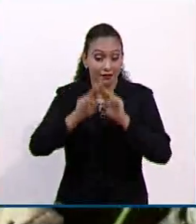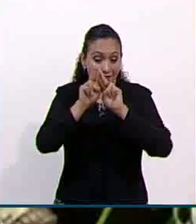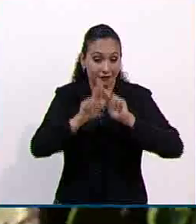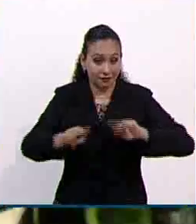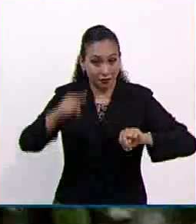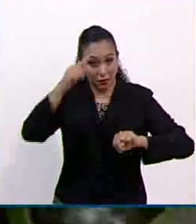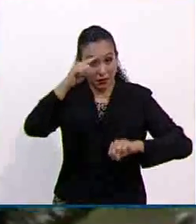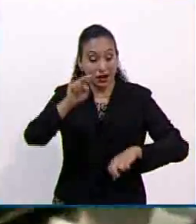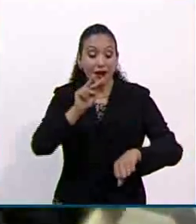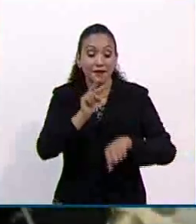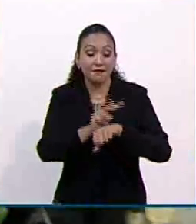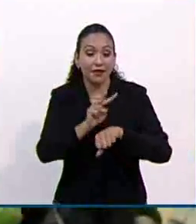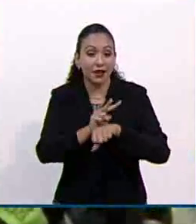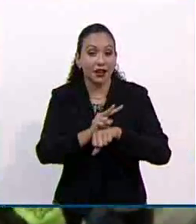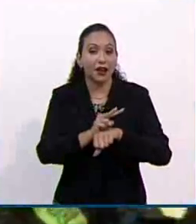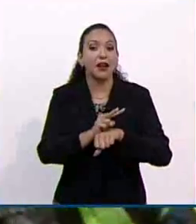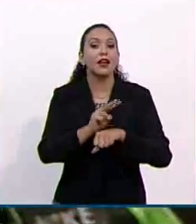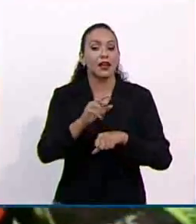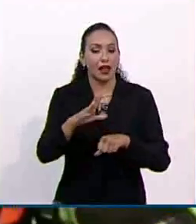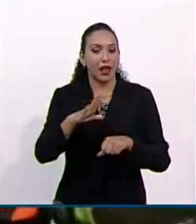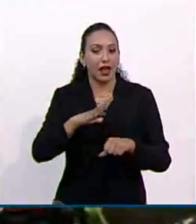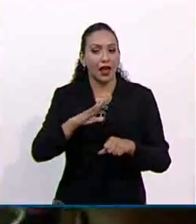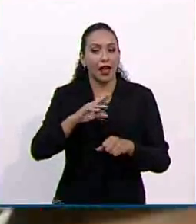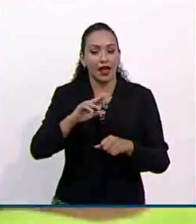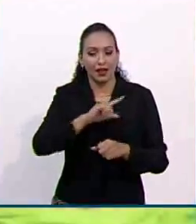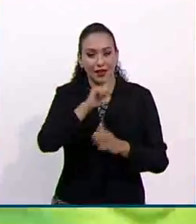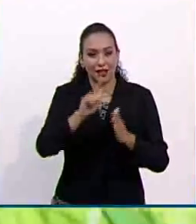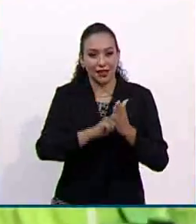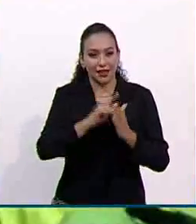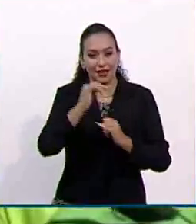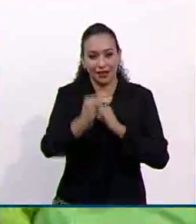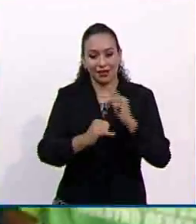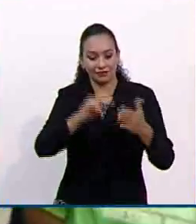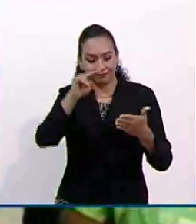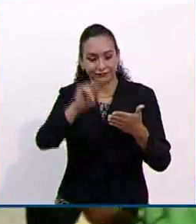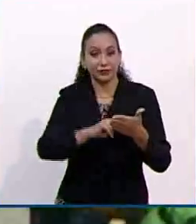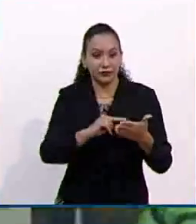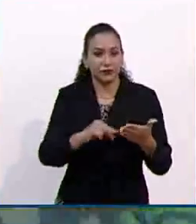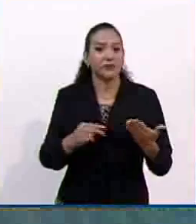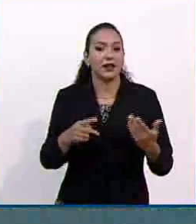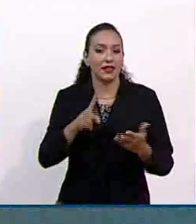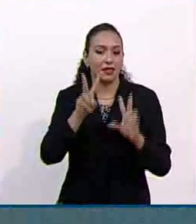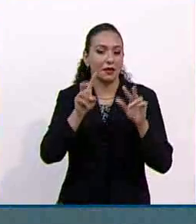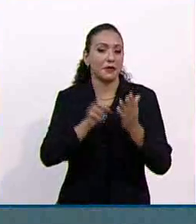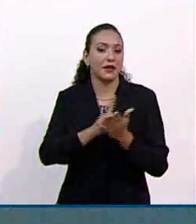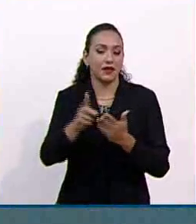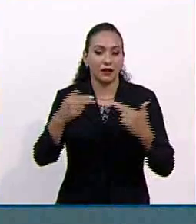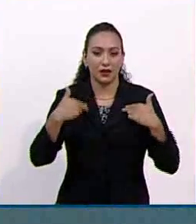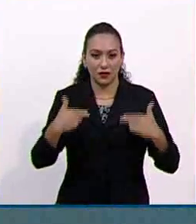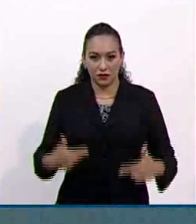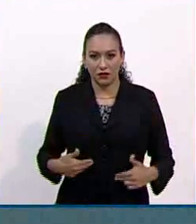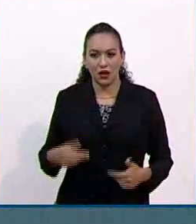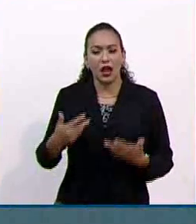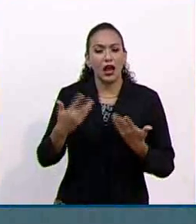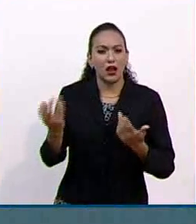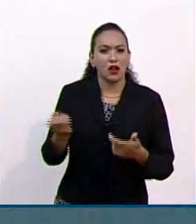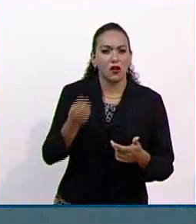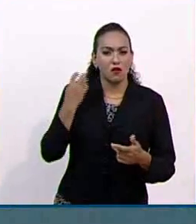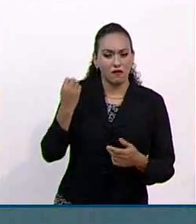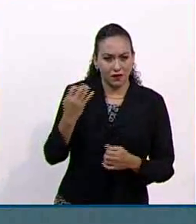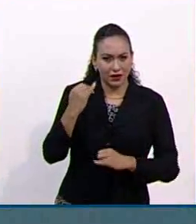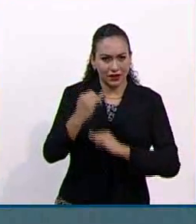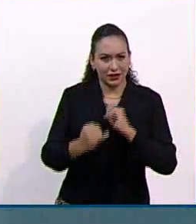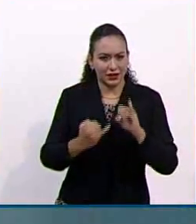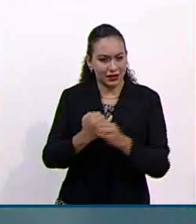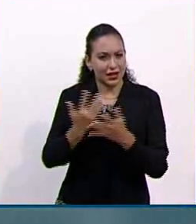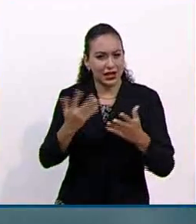el cumplimiento de un tratado en materia de derechos humanos. En este caso, la Convención Internacional sobre la Eliminación de